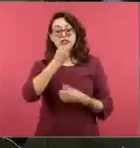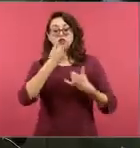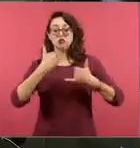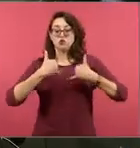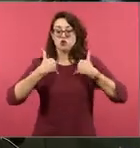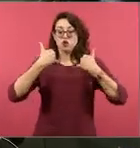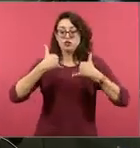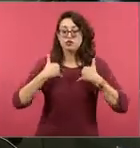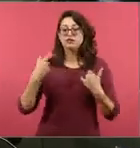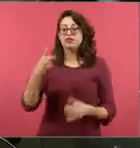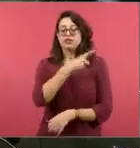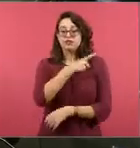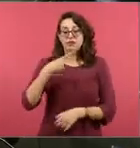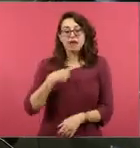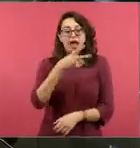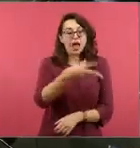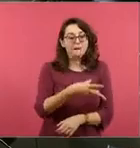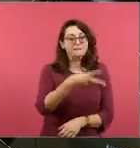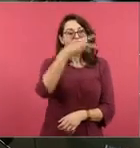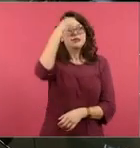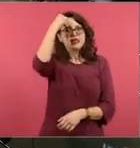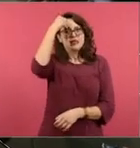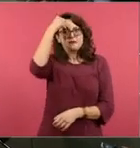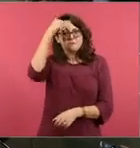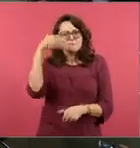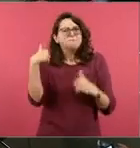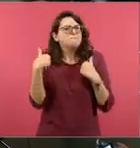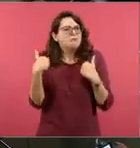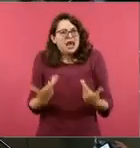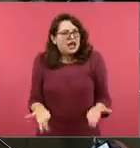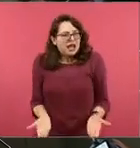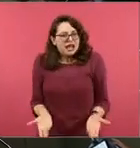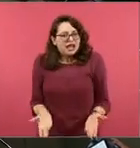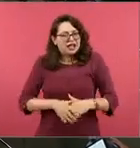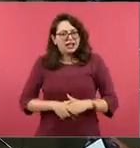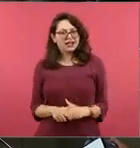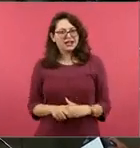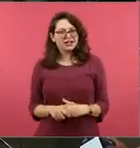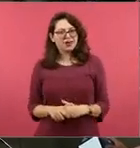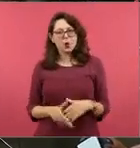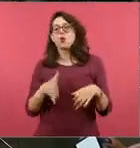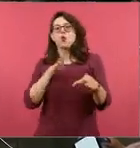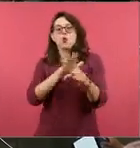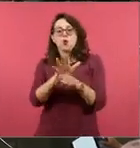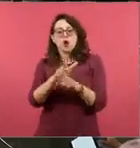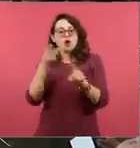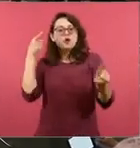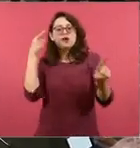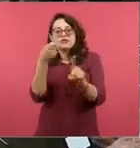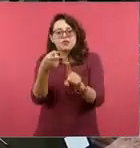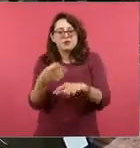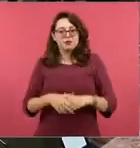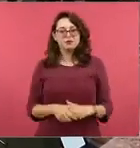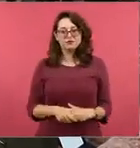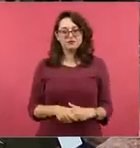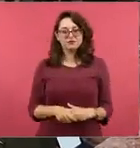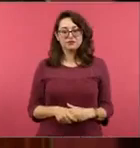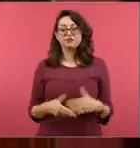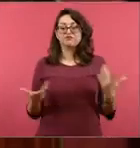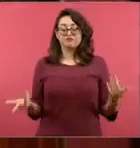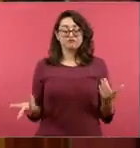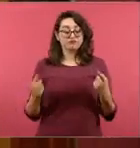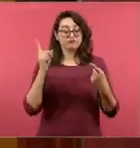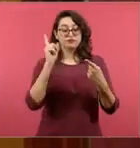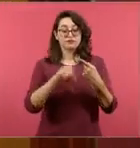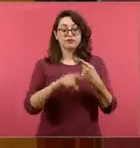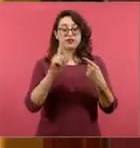adolescentes. ¿Con qué fin? Bueno, con el fin de poder combatir la infodemia